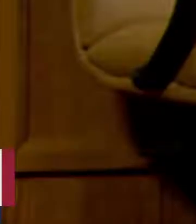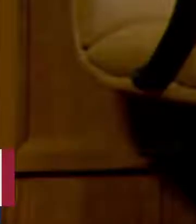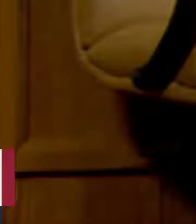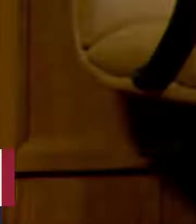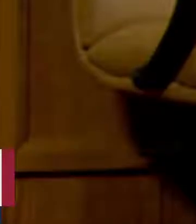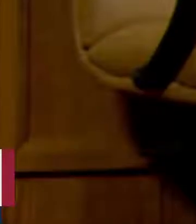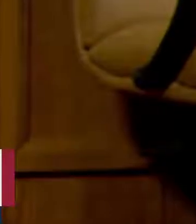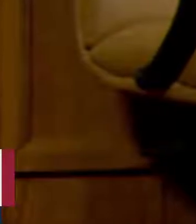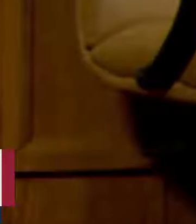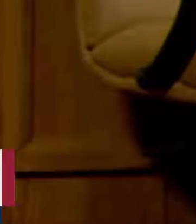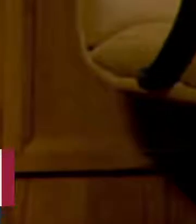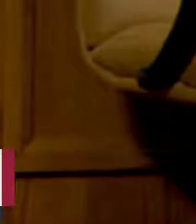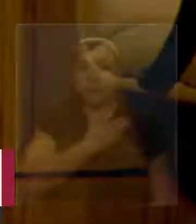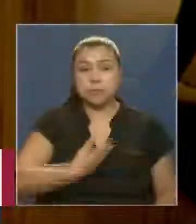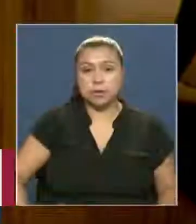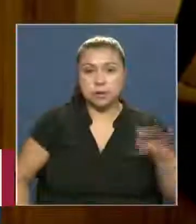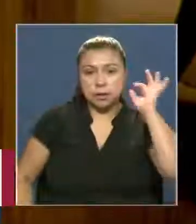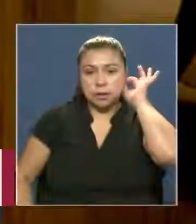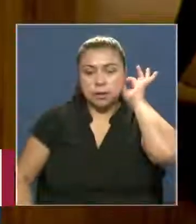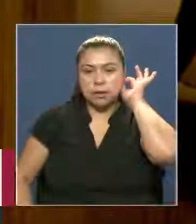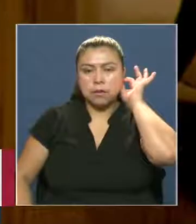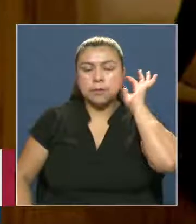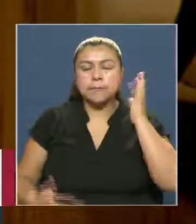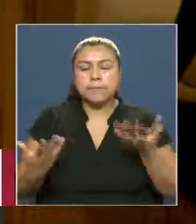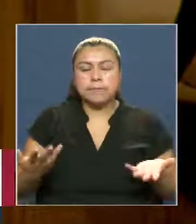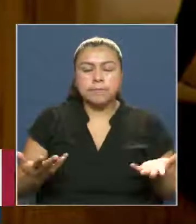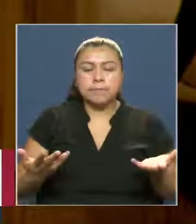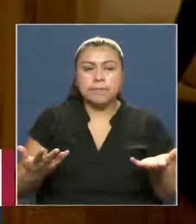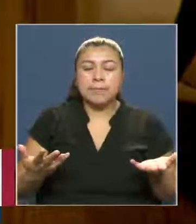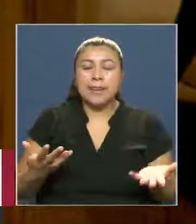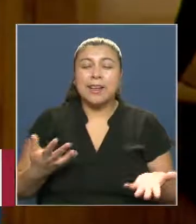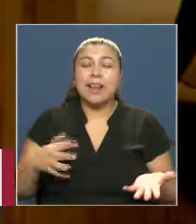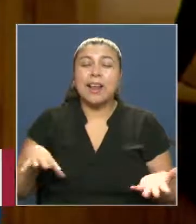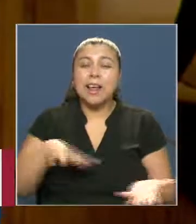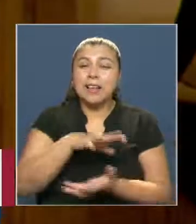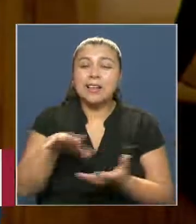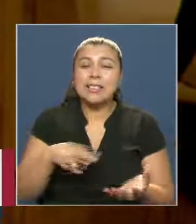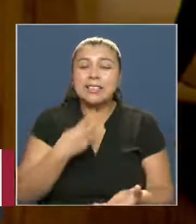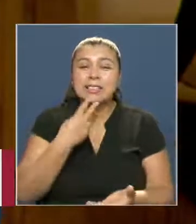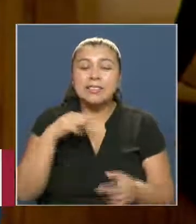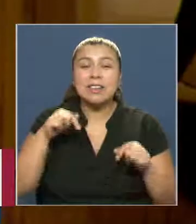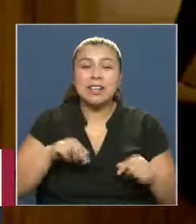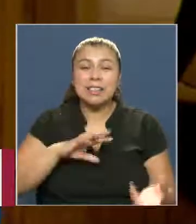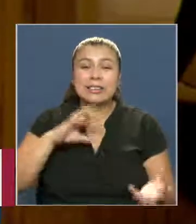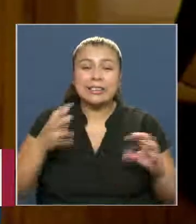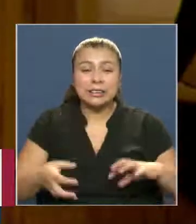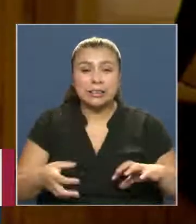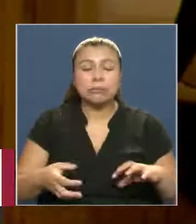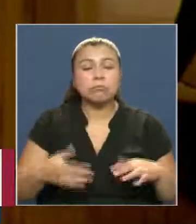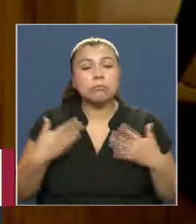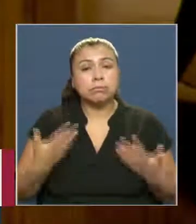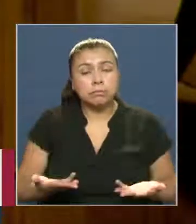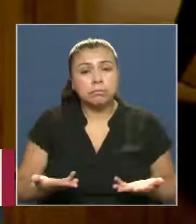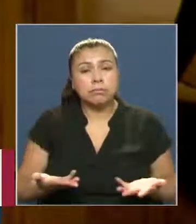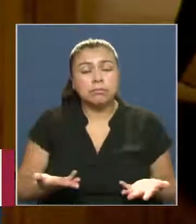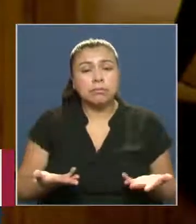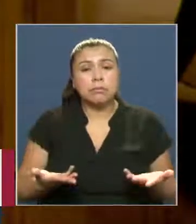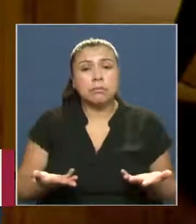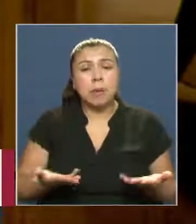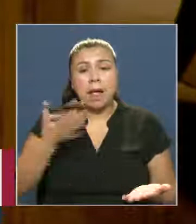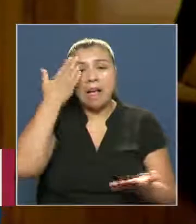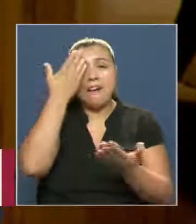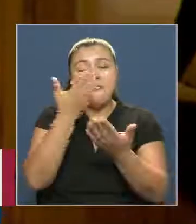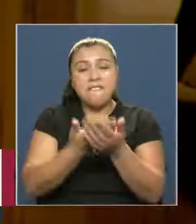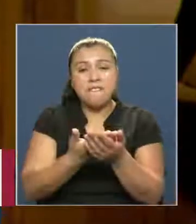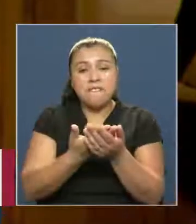Muchas gracias, Presidenta. Bueno, las catástrofes que azotan a la humanidad de cuando en cuando nos ponen frente a la oportunidad de